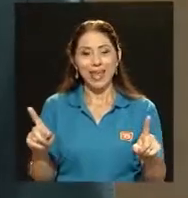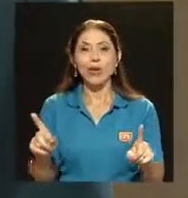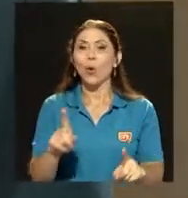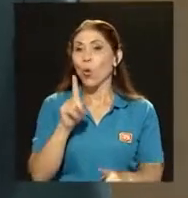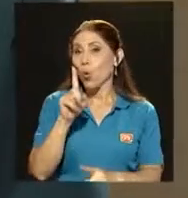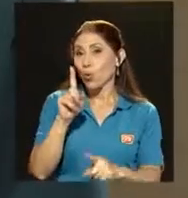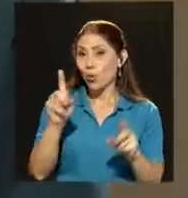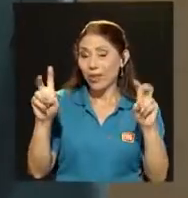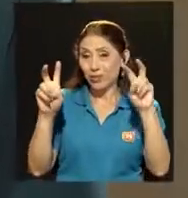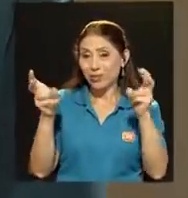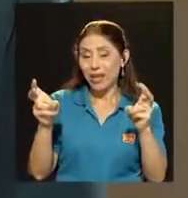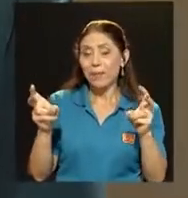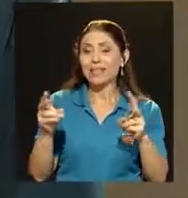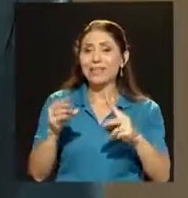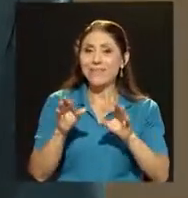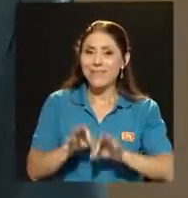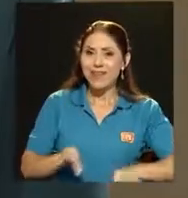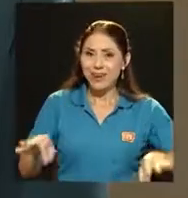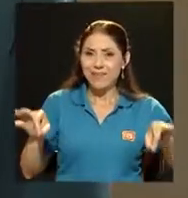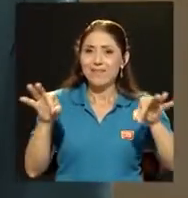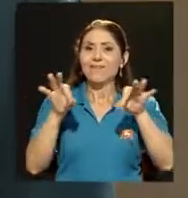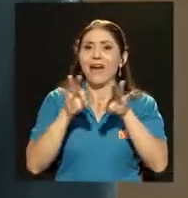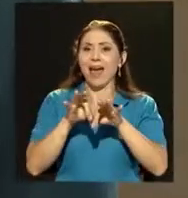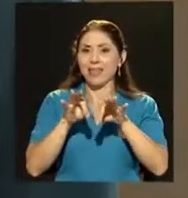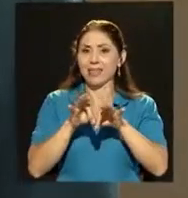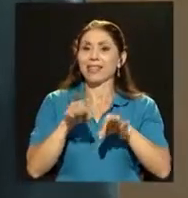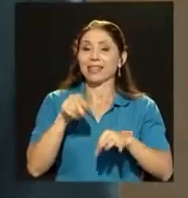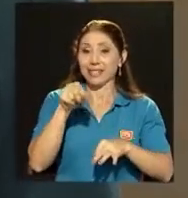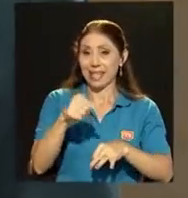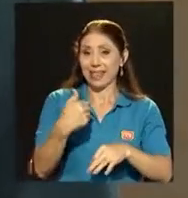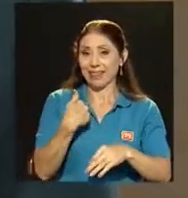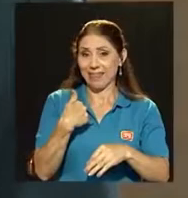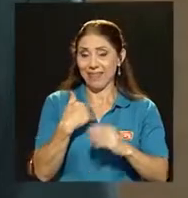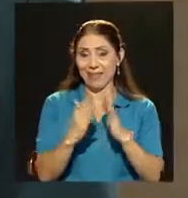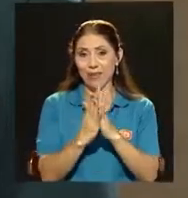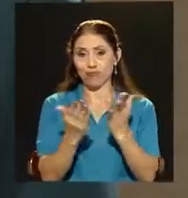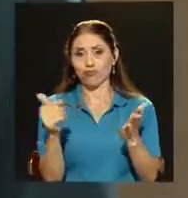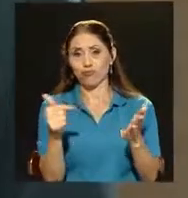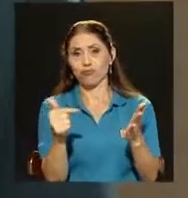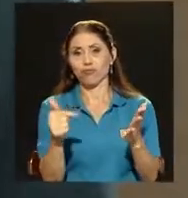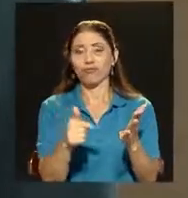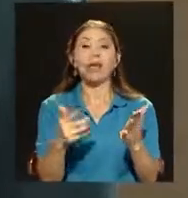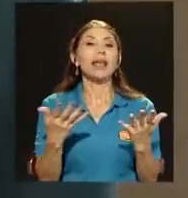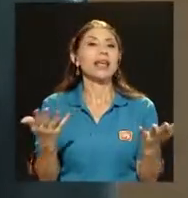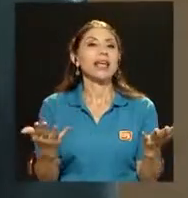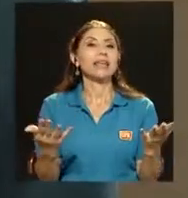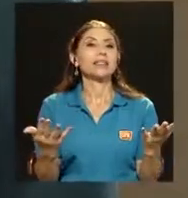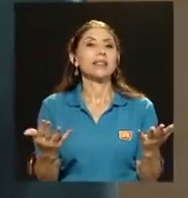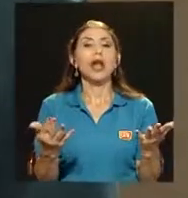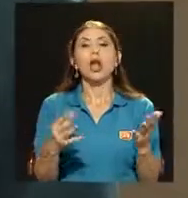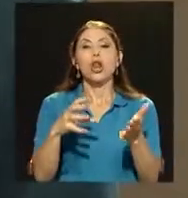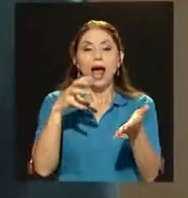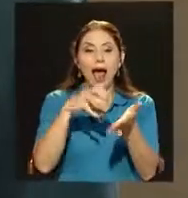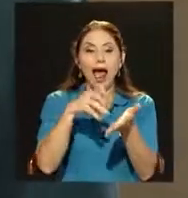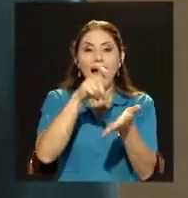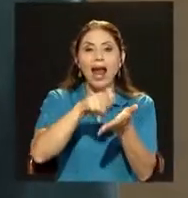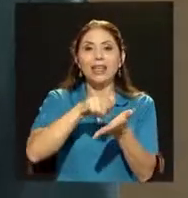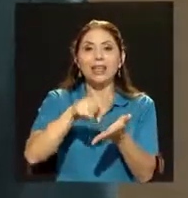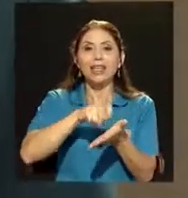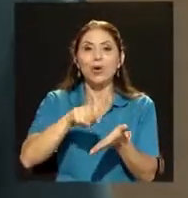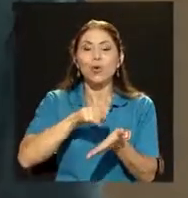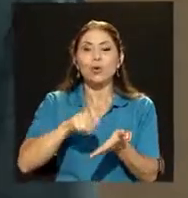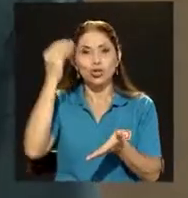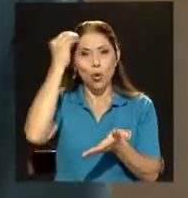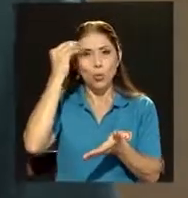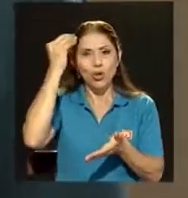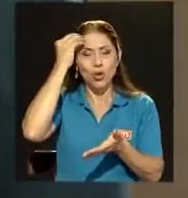uno de los temas relevantes que contiene nuestra memoria son los artículos de opiniones y sugerencias